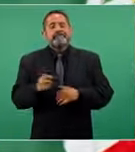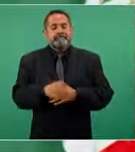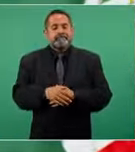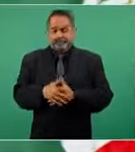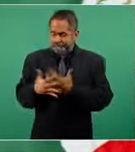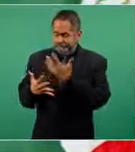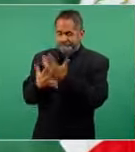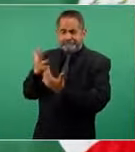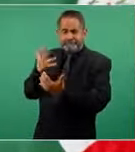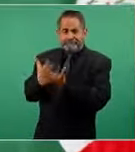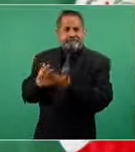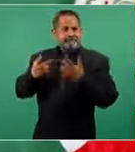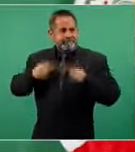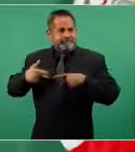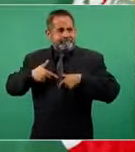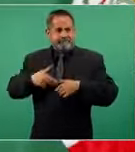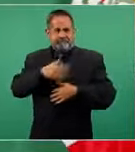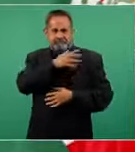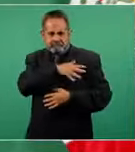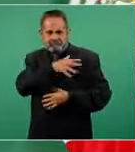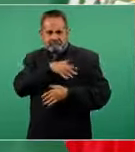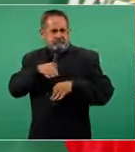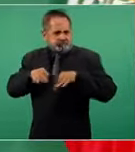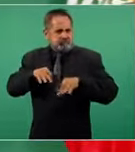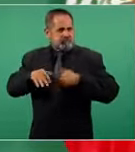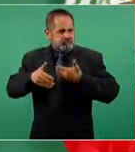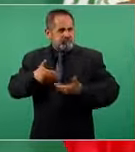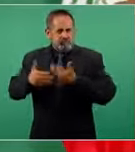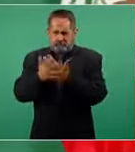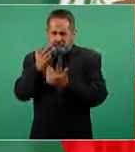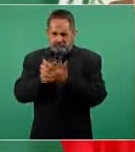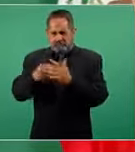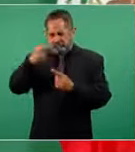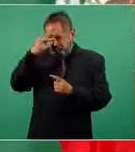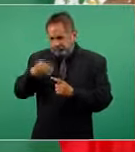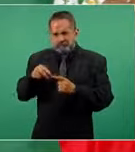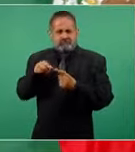mano de obra, fuerza de trabajo de México y de